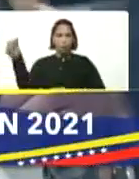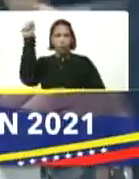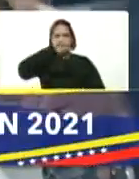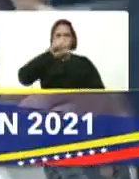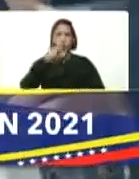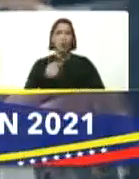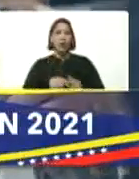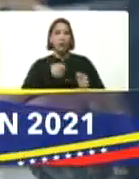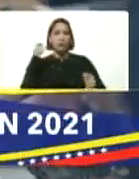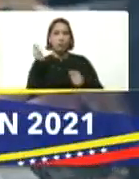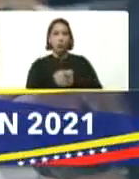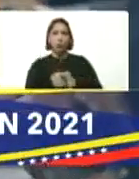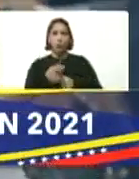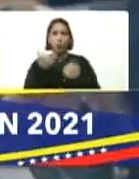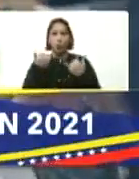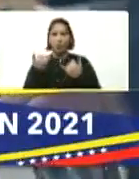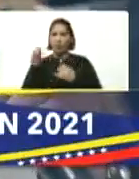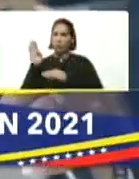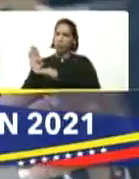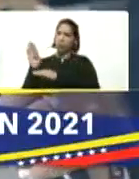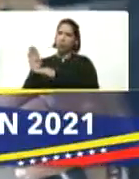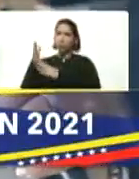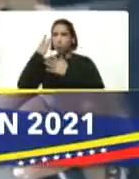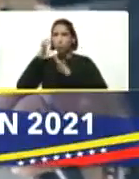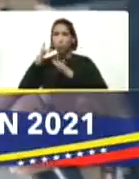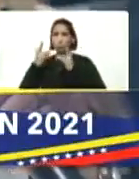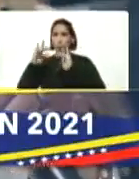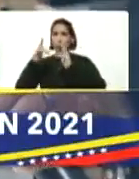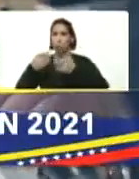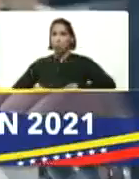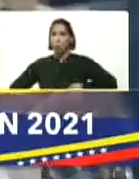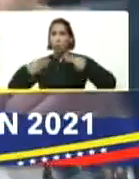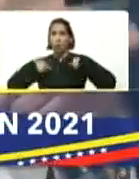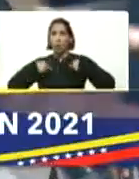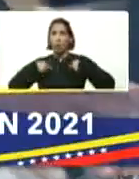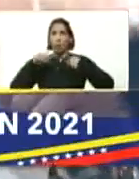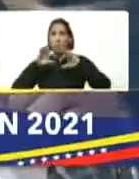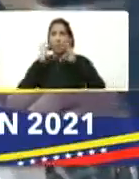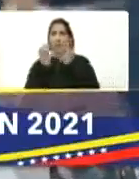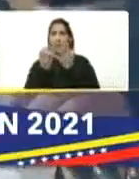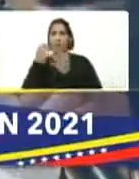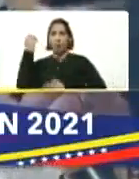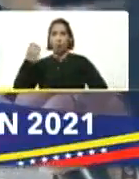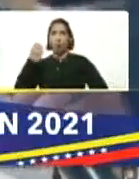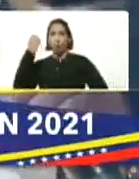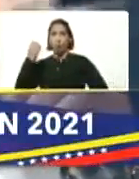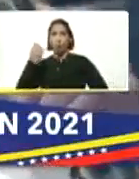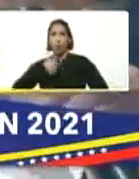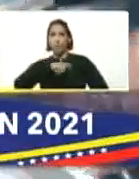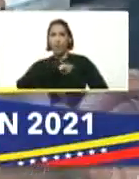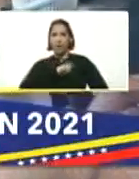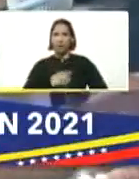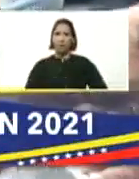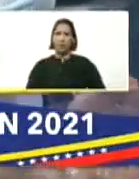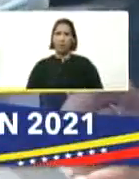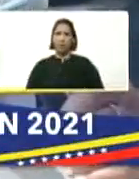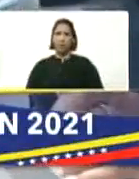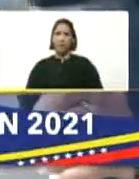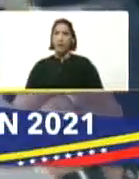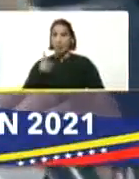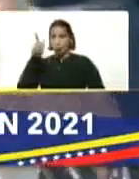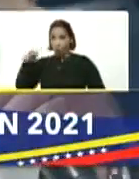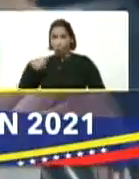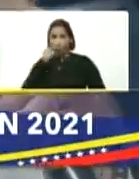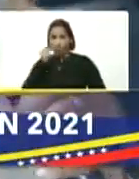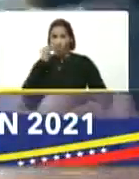está siendo protegido hoy en la que se supone es la cuna del humanismo del planeta, que es en Europa, que es en España. Ese señor está protegido en España, ese